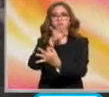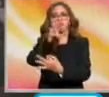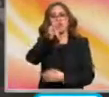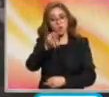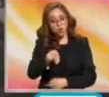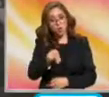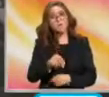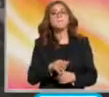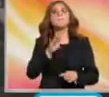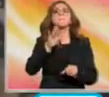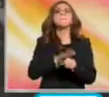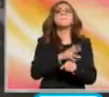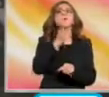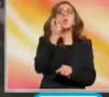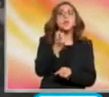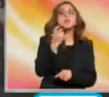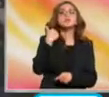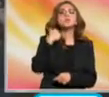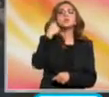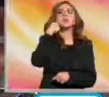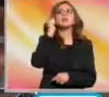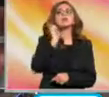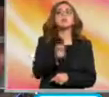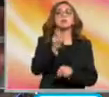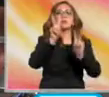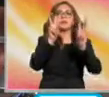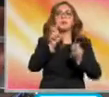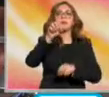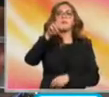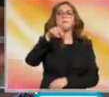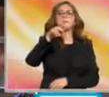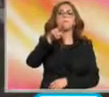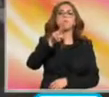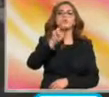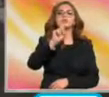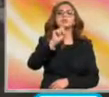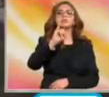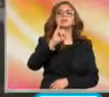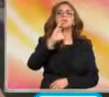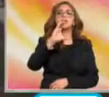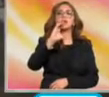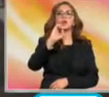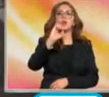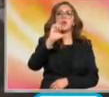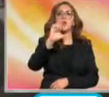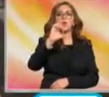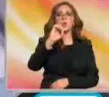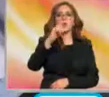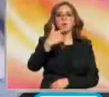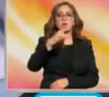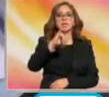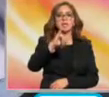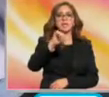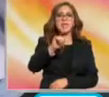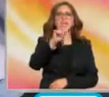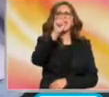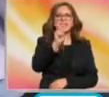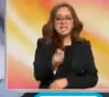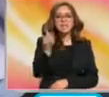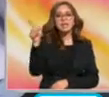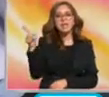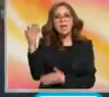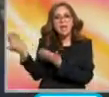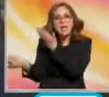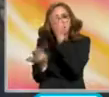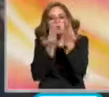para esto echamos mano de la musicología. La musicología es esta ciencia que se encarga de estudiar la historia, la organología, es decir, cómo se